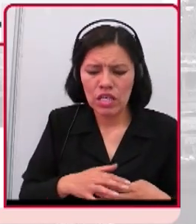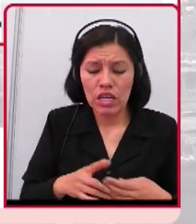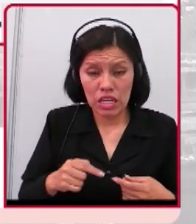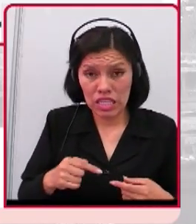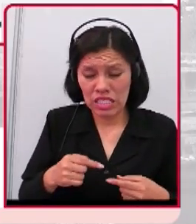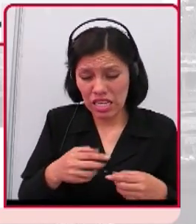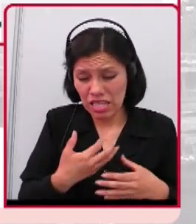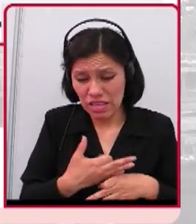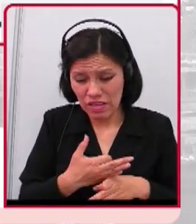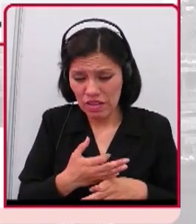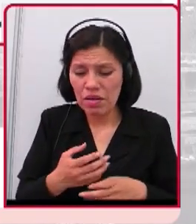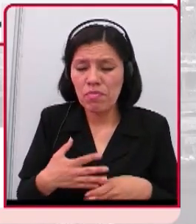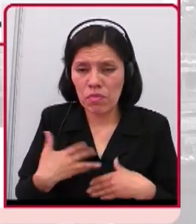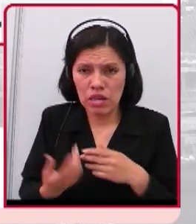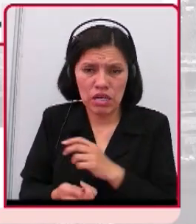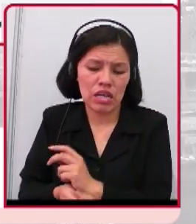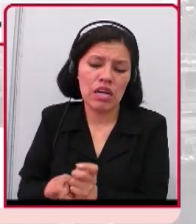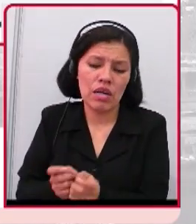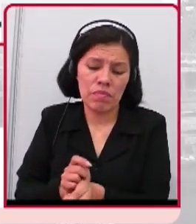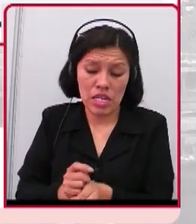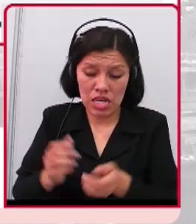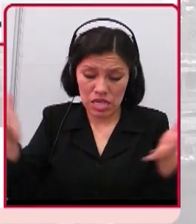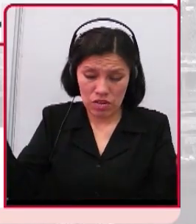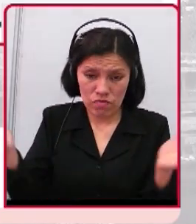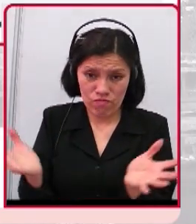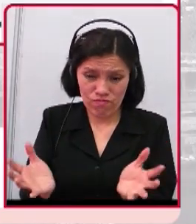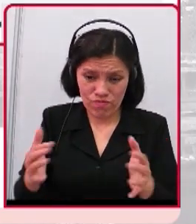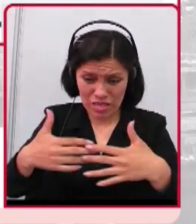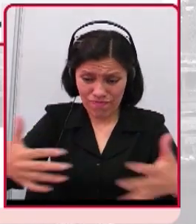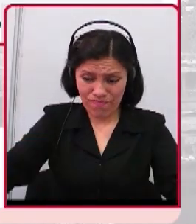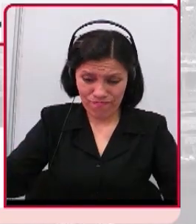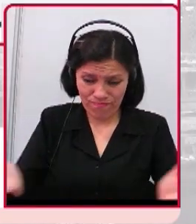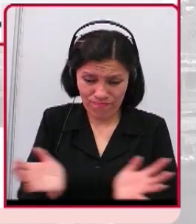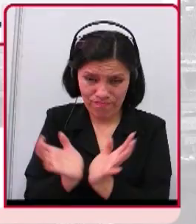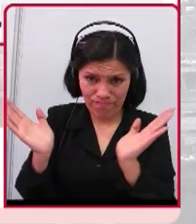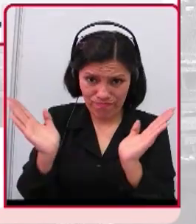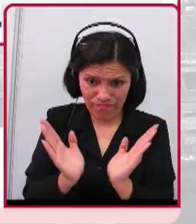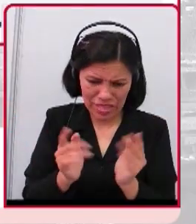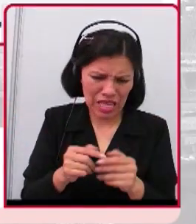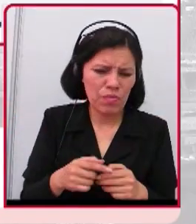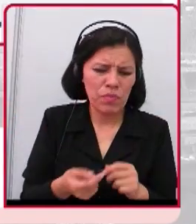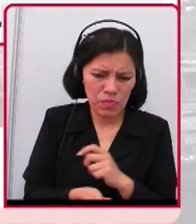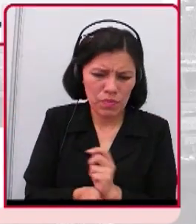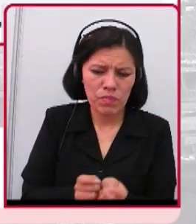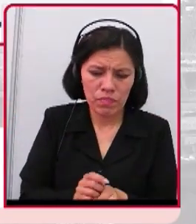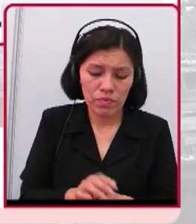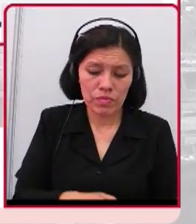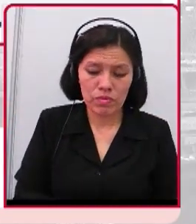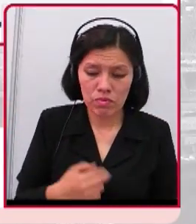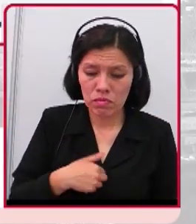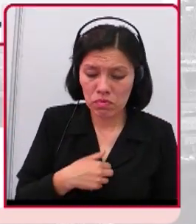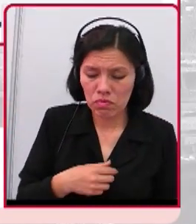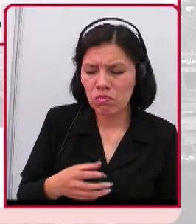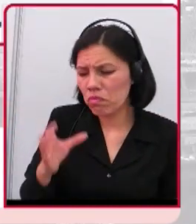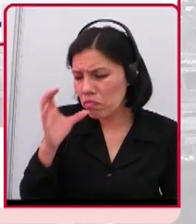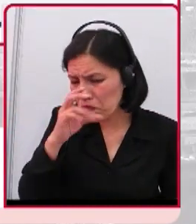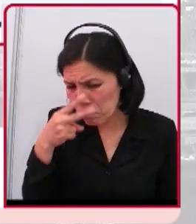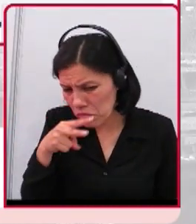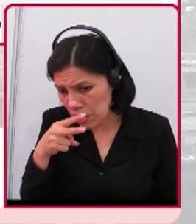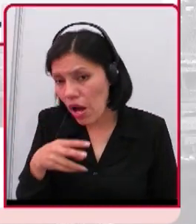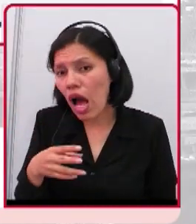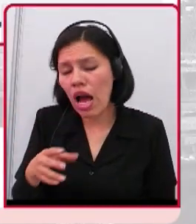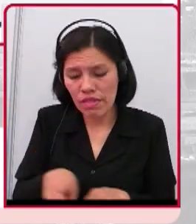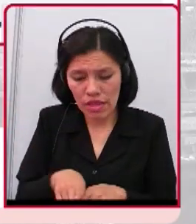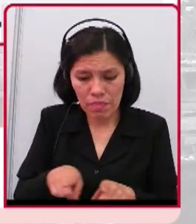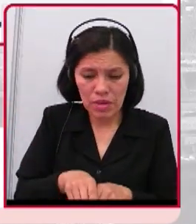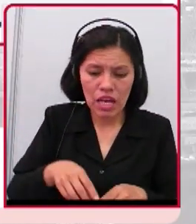varíen o no en el espesador, sean favorables o no. Consideramos las arcillas, incluyendo caolinita, arcillas totales, el UCS